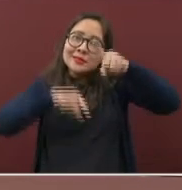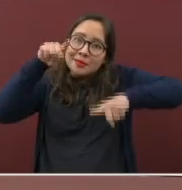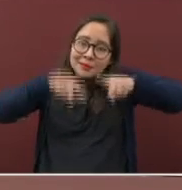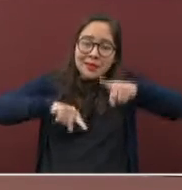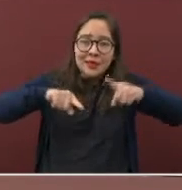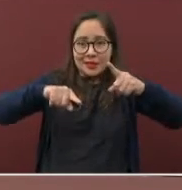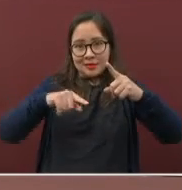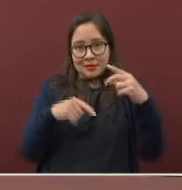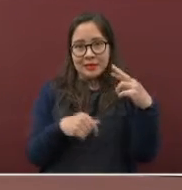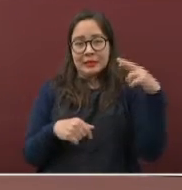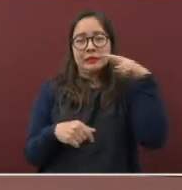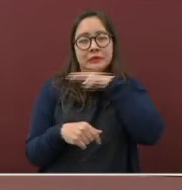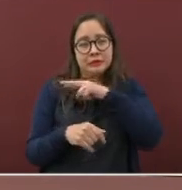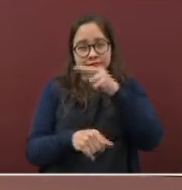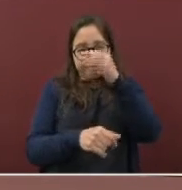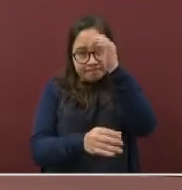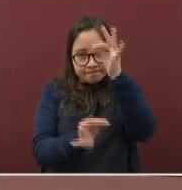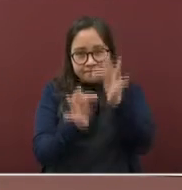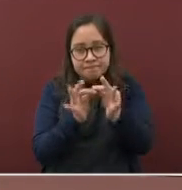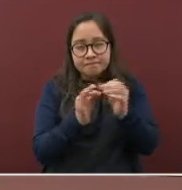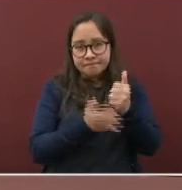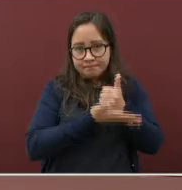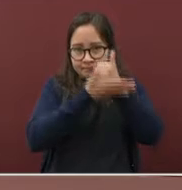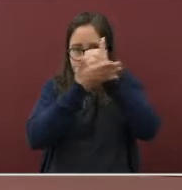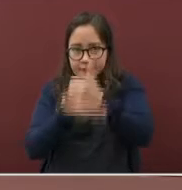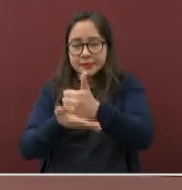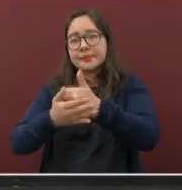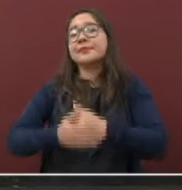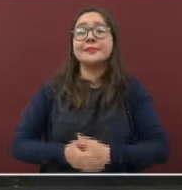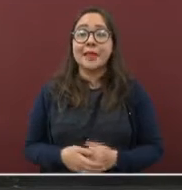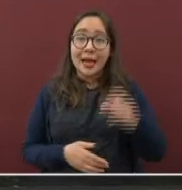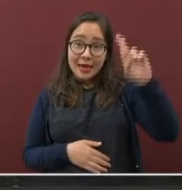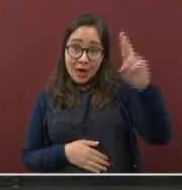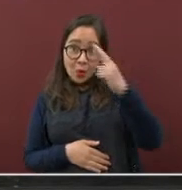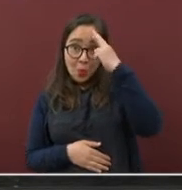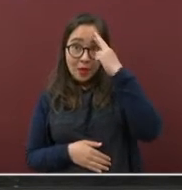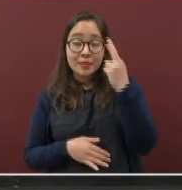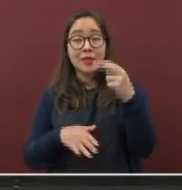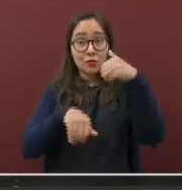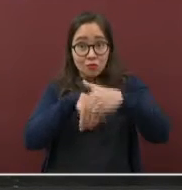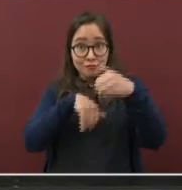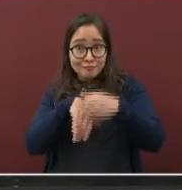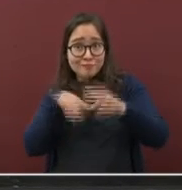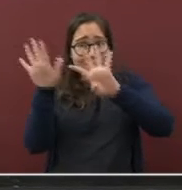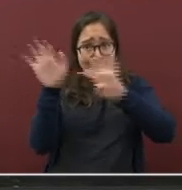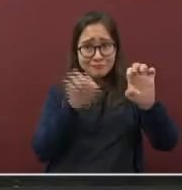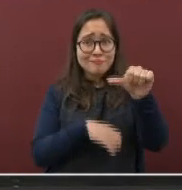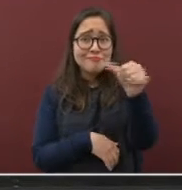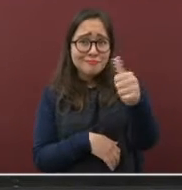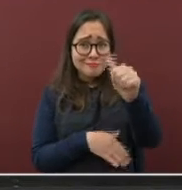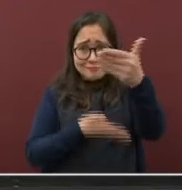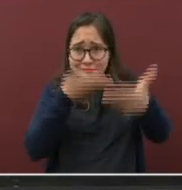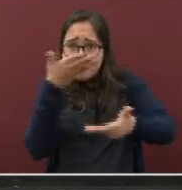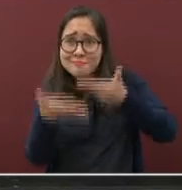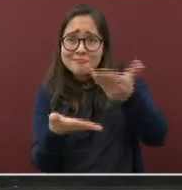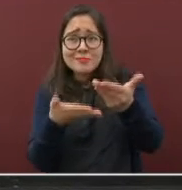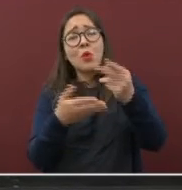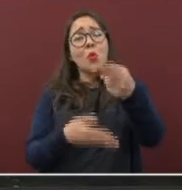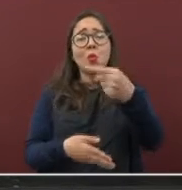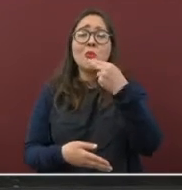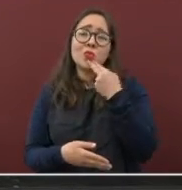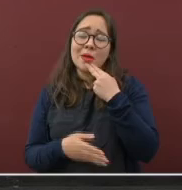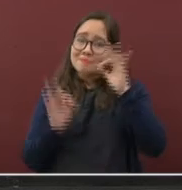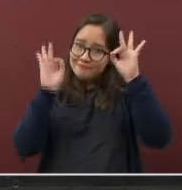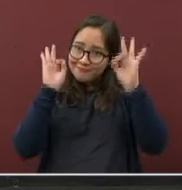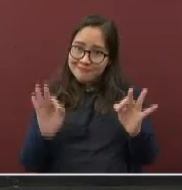que la atención sea lo más correcta posible recuerda el 911 está a tu servicio haz uso correcto de